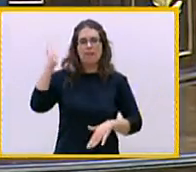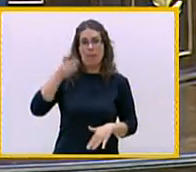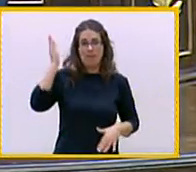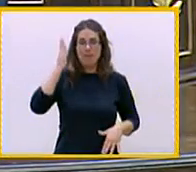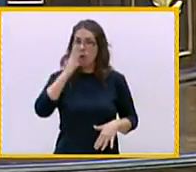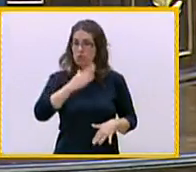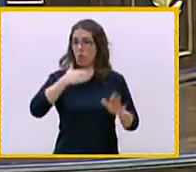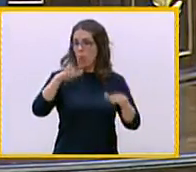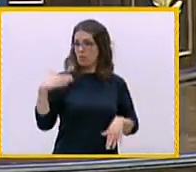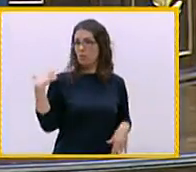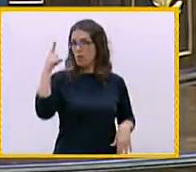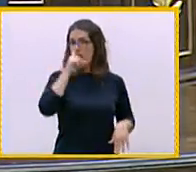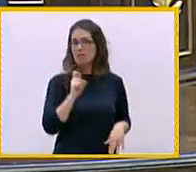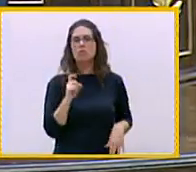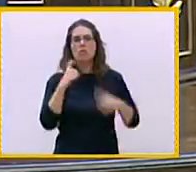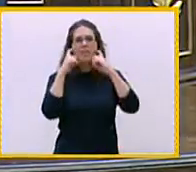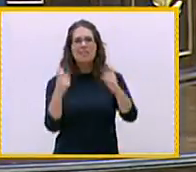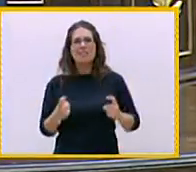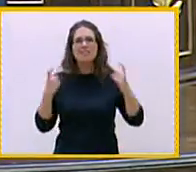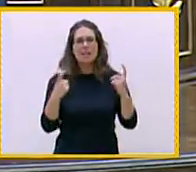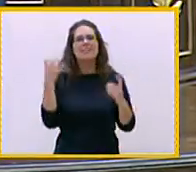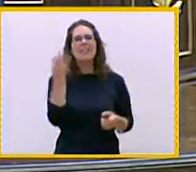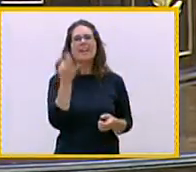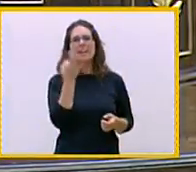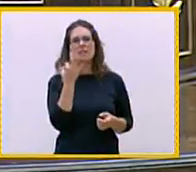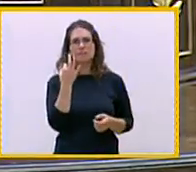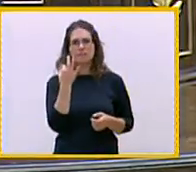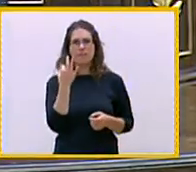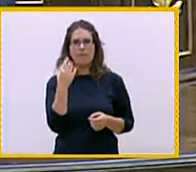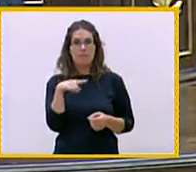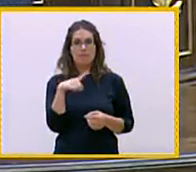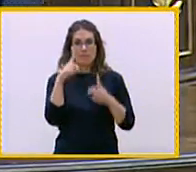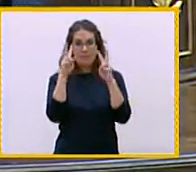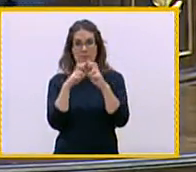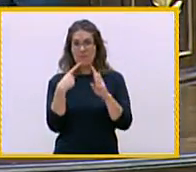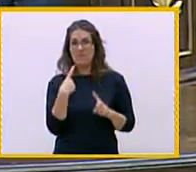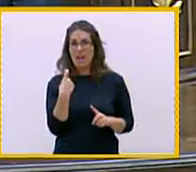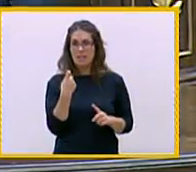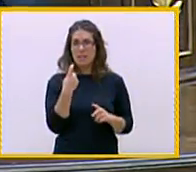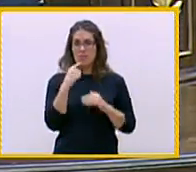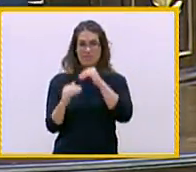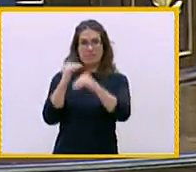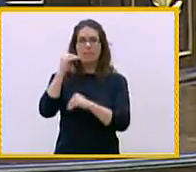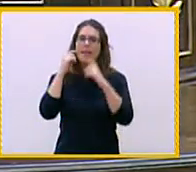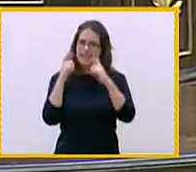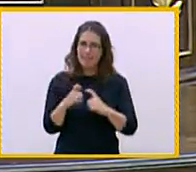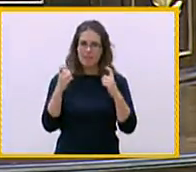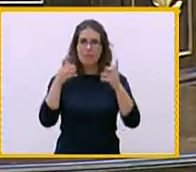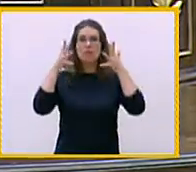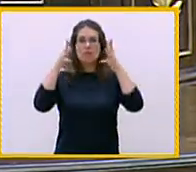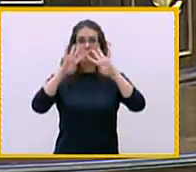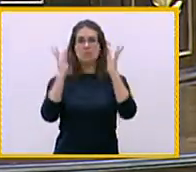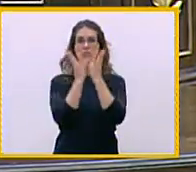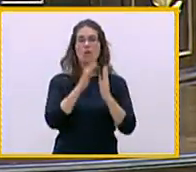estamos tratando, no sin dificultades, de paliar esta carencia. El Consejo Europeo está reforzando los mecanismos de